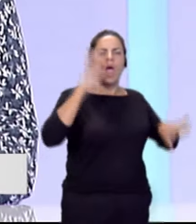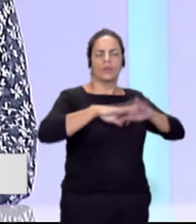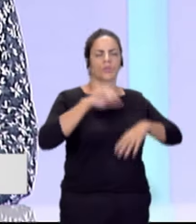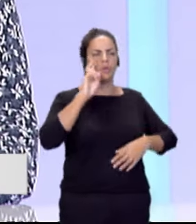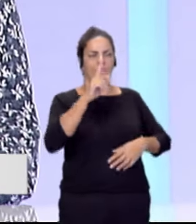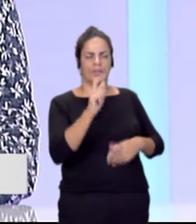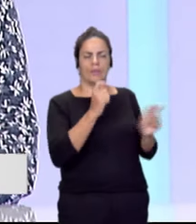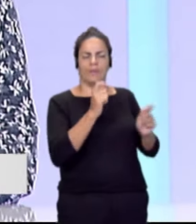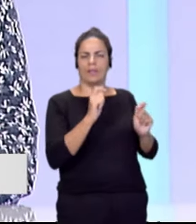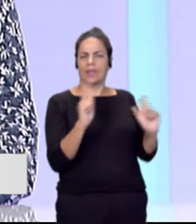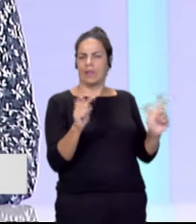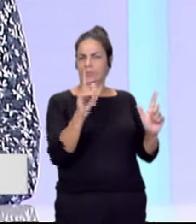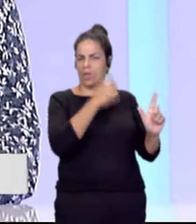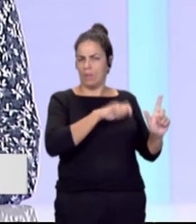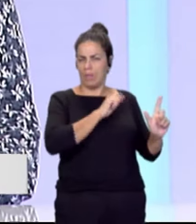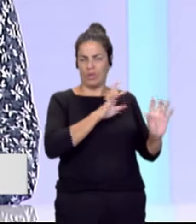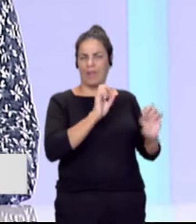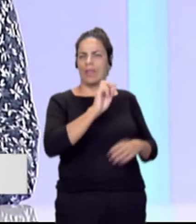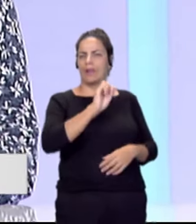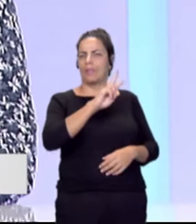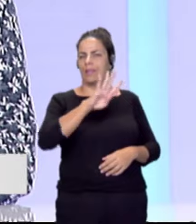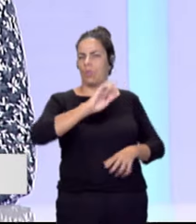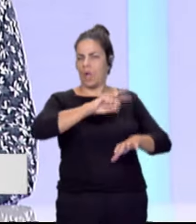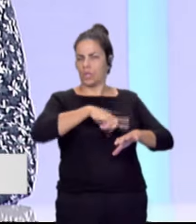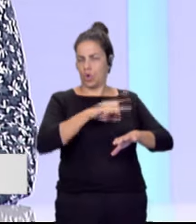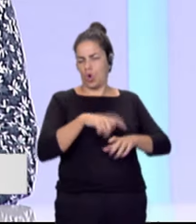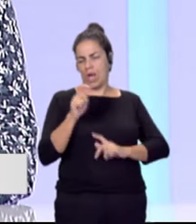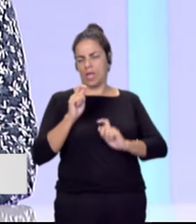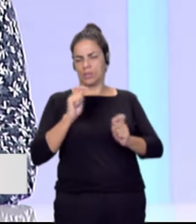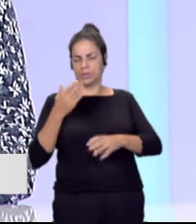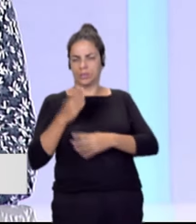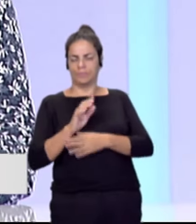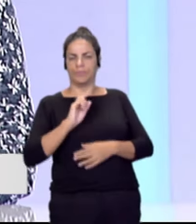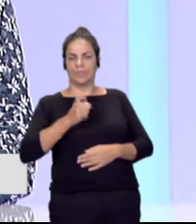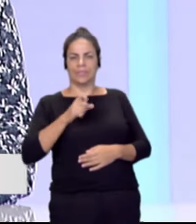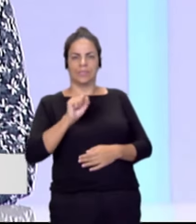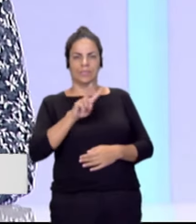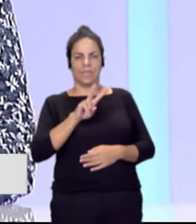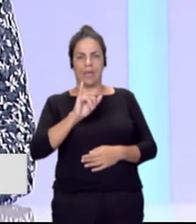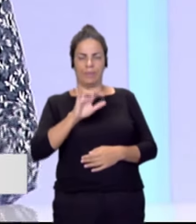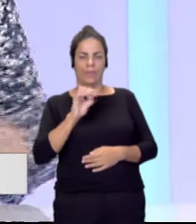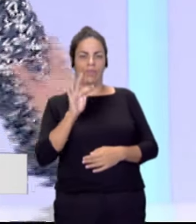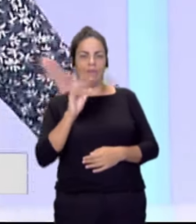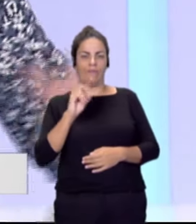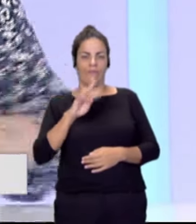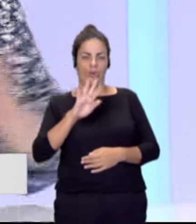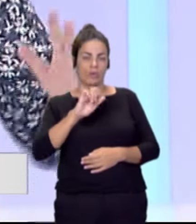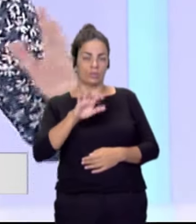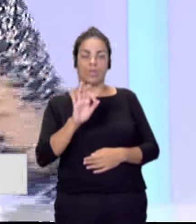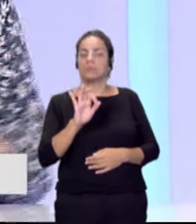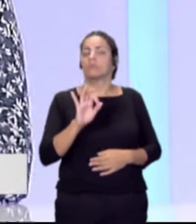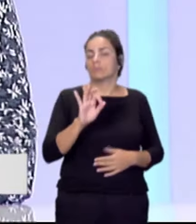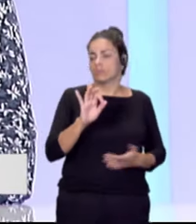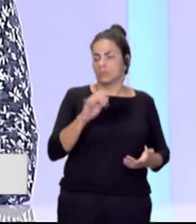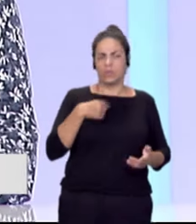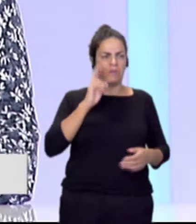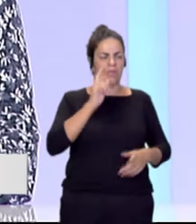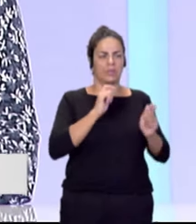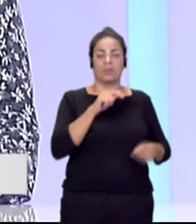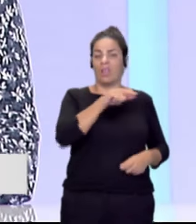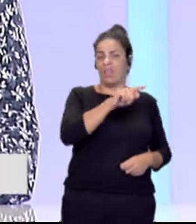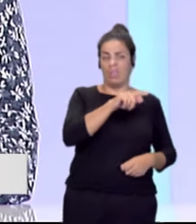Televisión Española, en el 24 Horas, Xavi Forte. La verdad es que Ortiz estuvo del 10, las cosas como son, guste a quien guste y no guste a